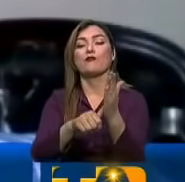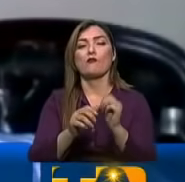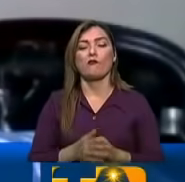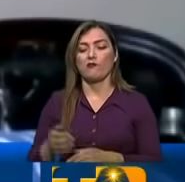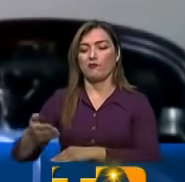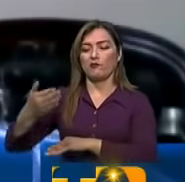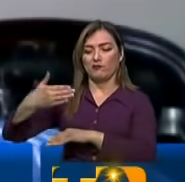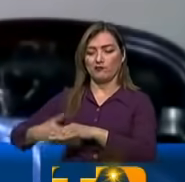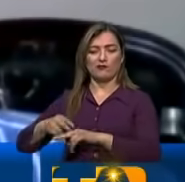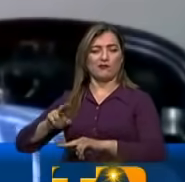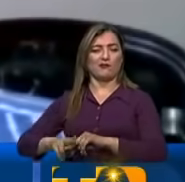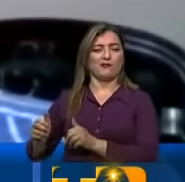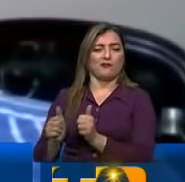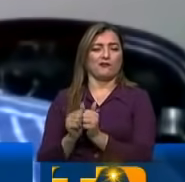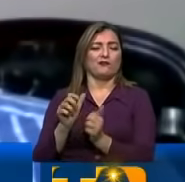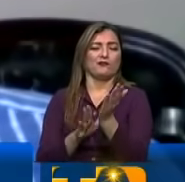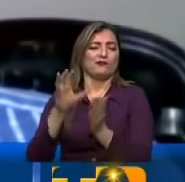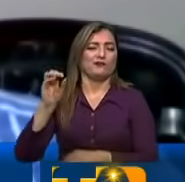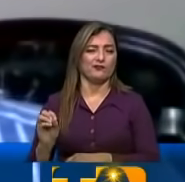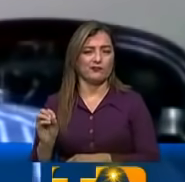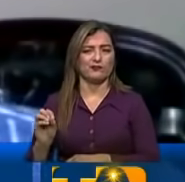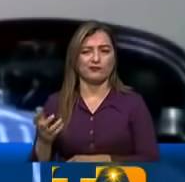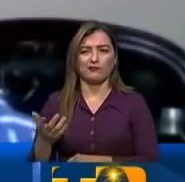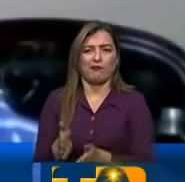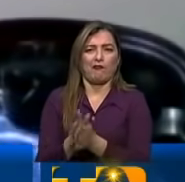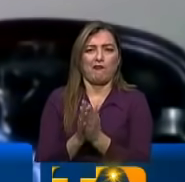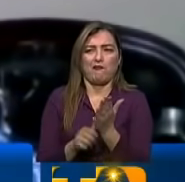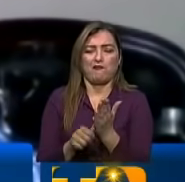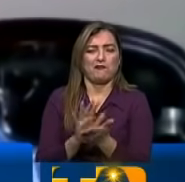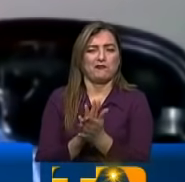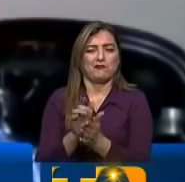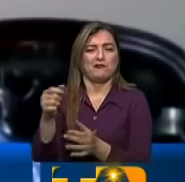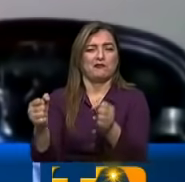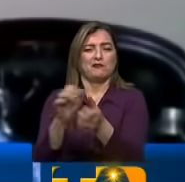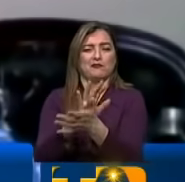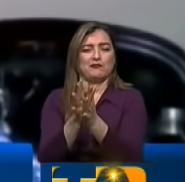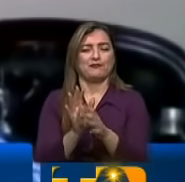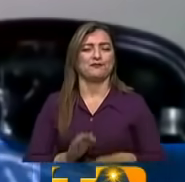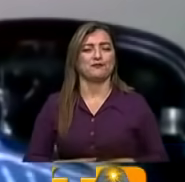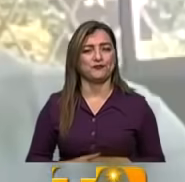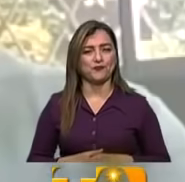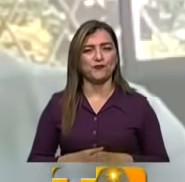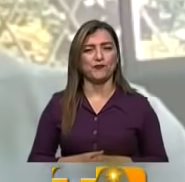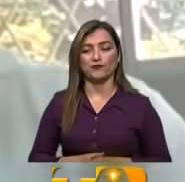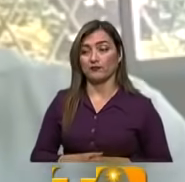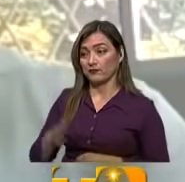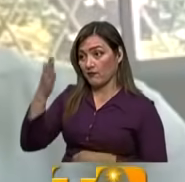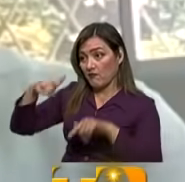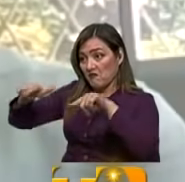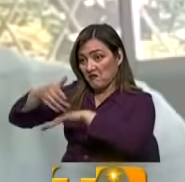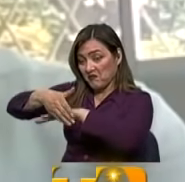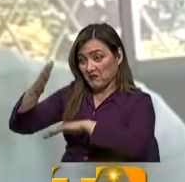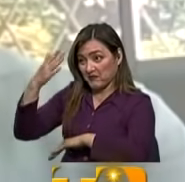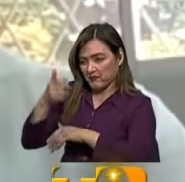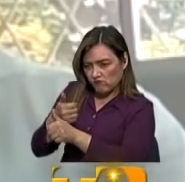atrás. Al lado iba el hermano en el asiento, al lado del conductor, y yo veía a alguien que estaba conduciendo. Entonces, evidentemente... Lo tenían ubicado. Se supone entonces